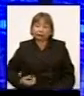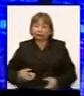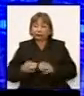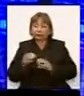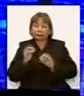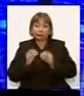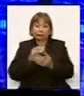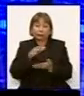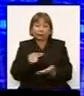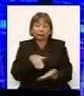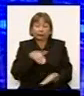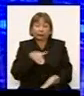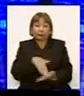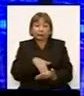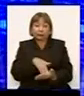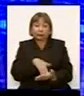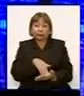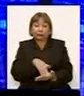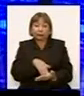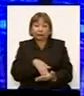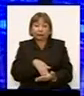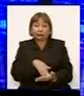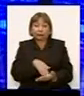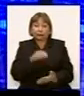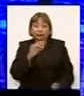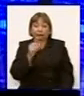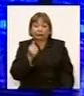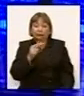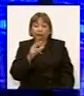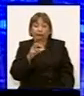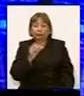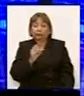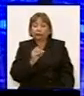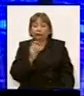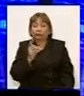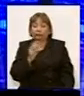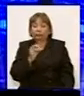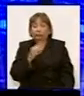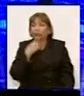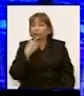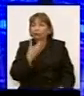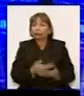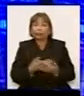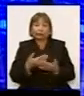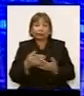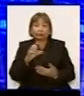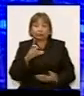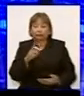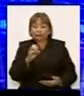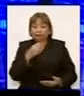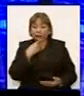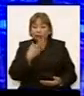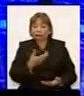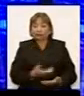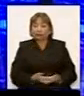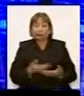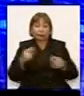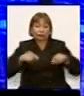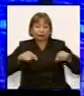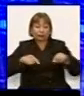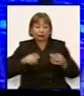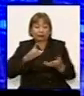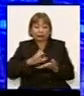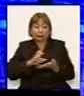de Descentralización, Carlos Domínguez, con el congresista Clayton Galván, pues han dicho que acá en Lima se